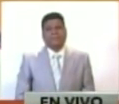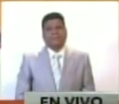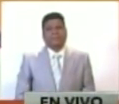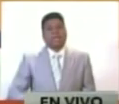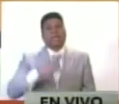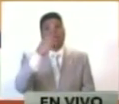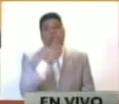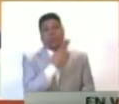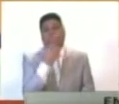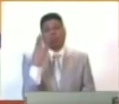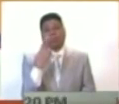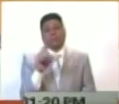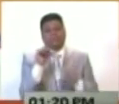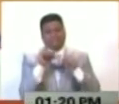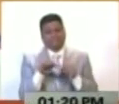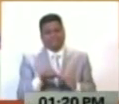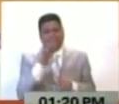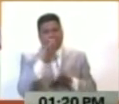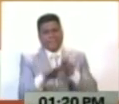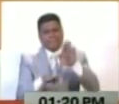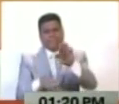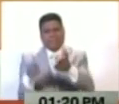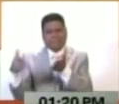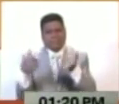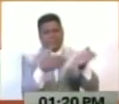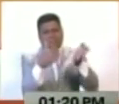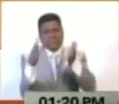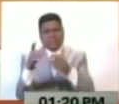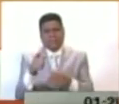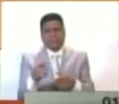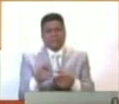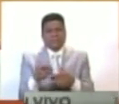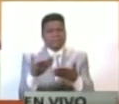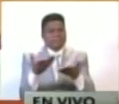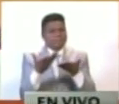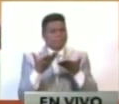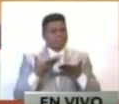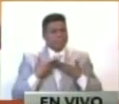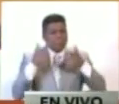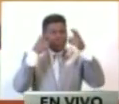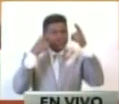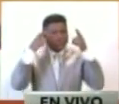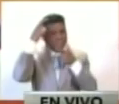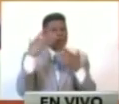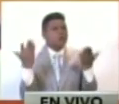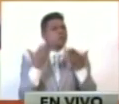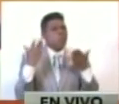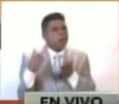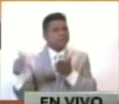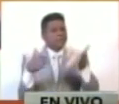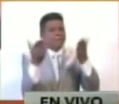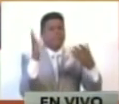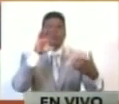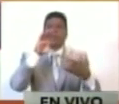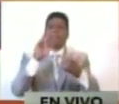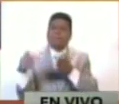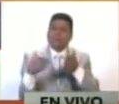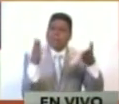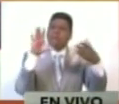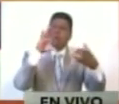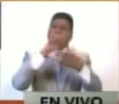seguir transitando por el camino que nos legó el comandante Chávez. ¿Y cuál es ese camino? Es un camino de amistad, un camino